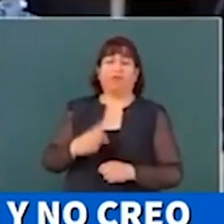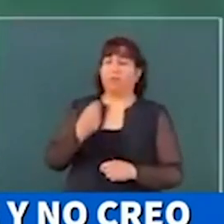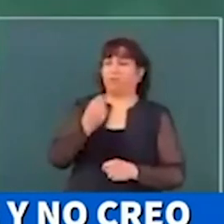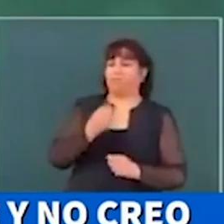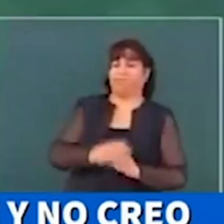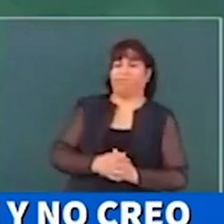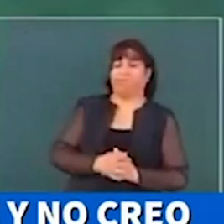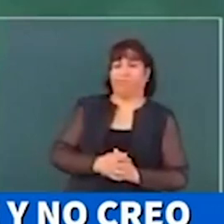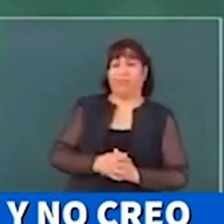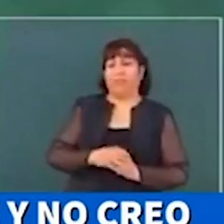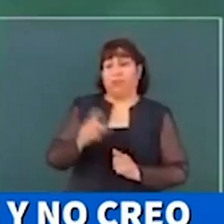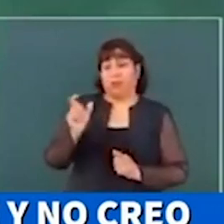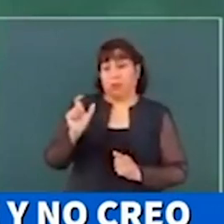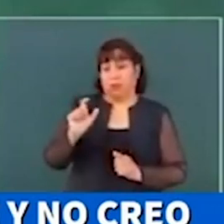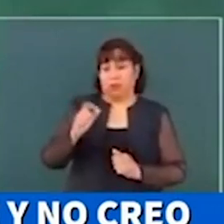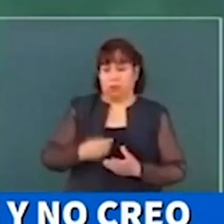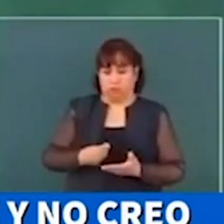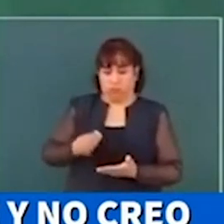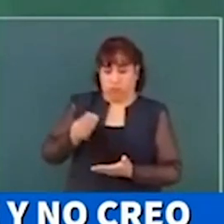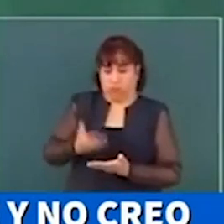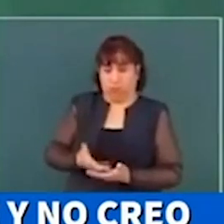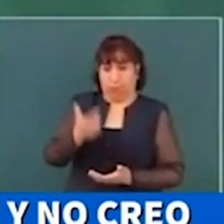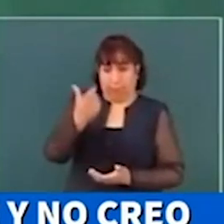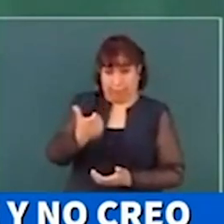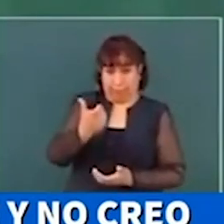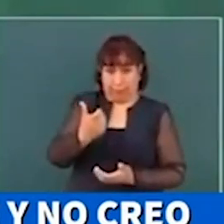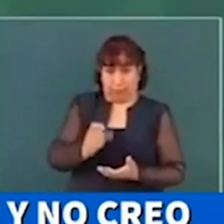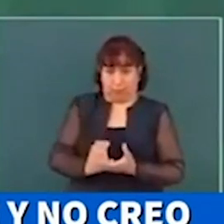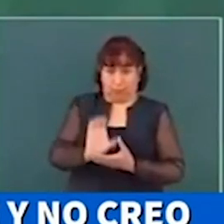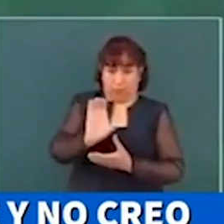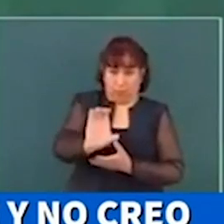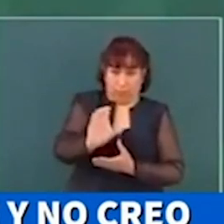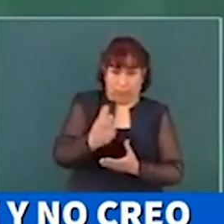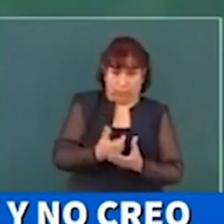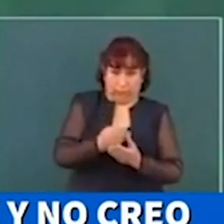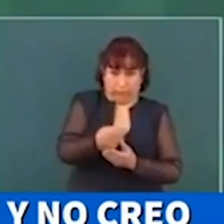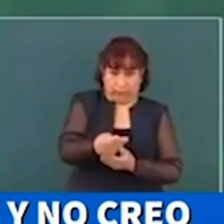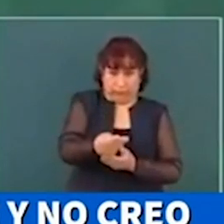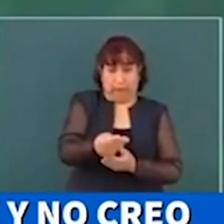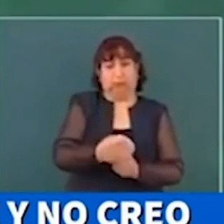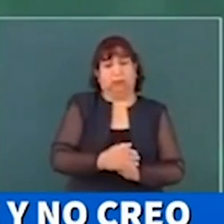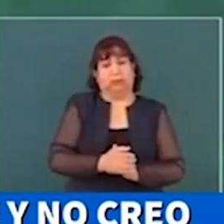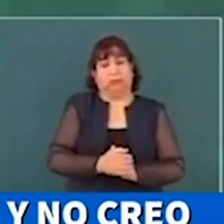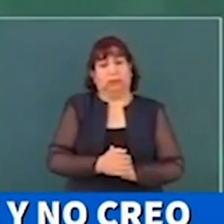Cuando se aportaban estos recursos,